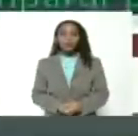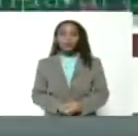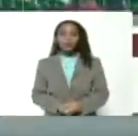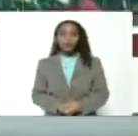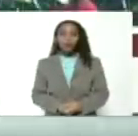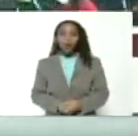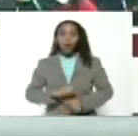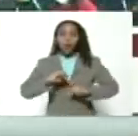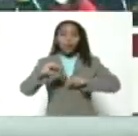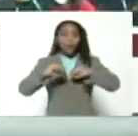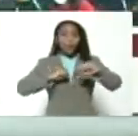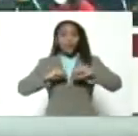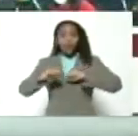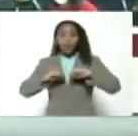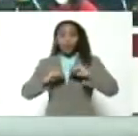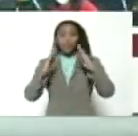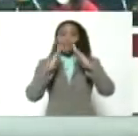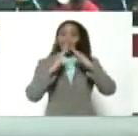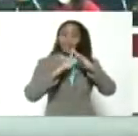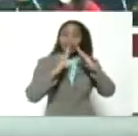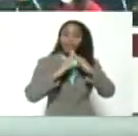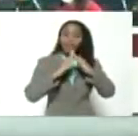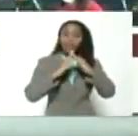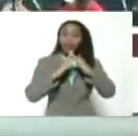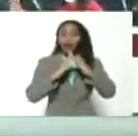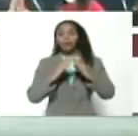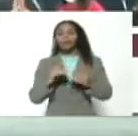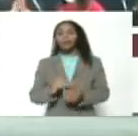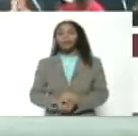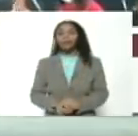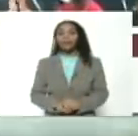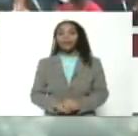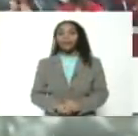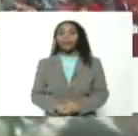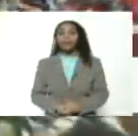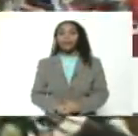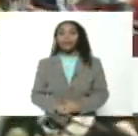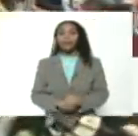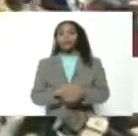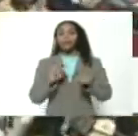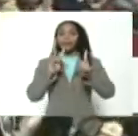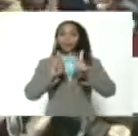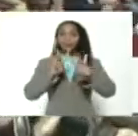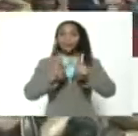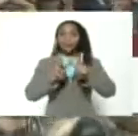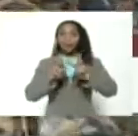Los movimientos de vivienda y hábitat, los viviendo venezolanos.